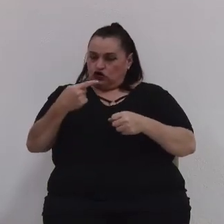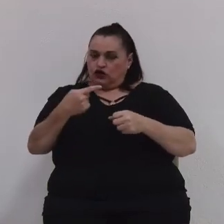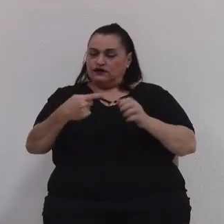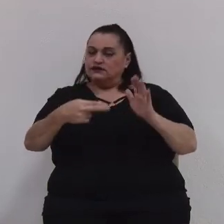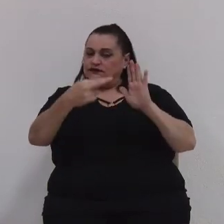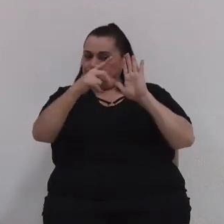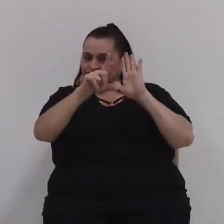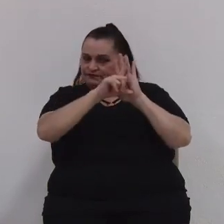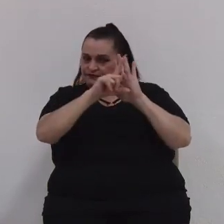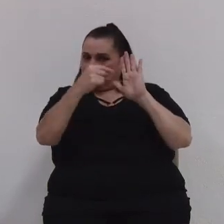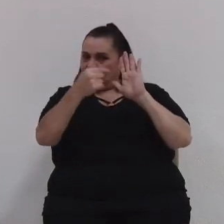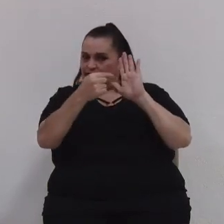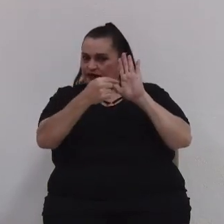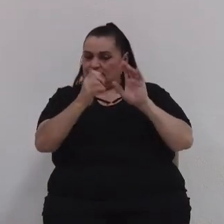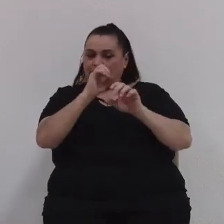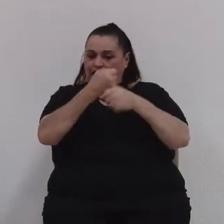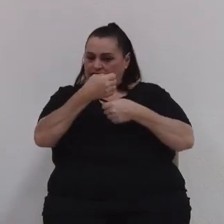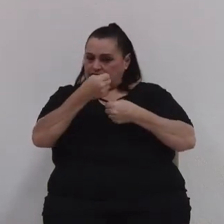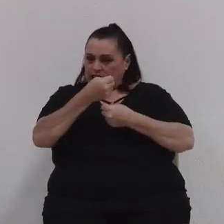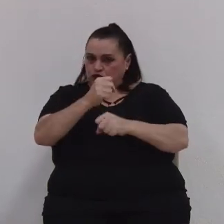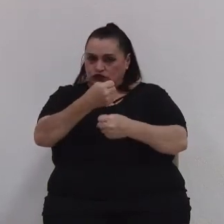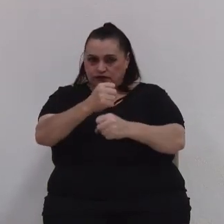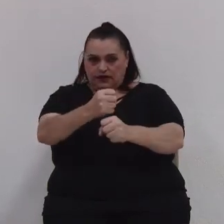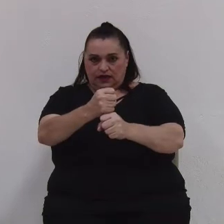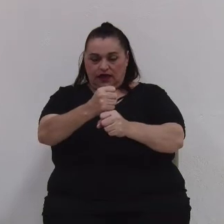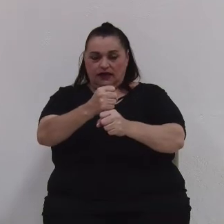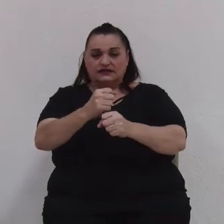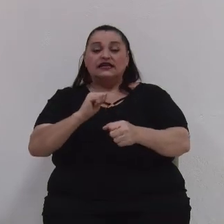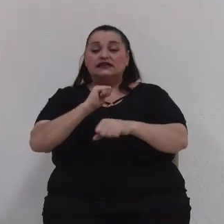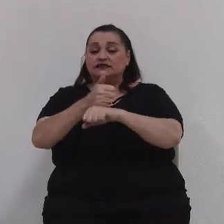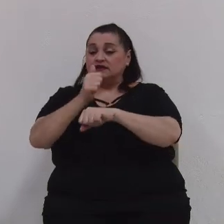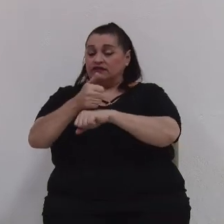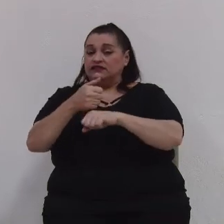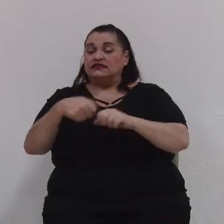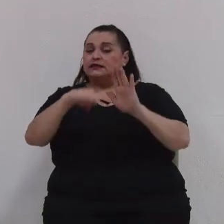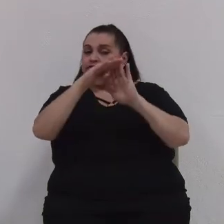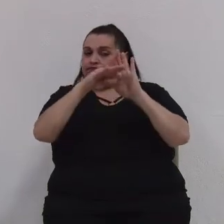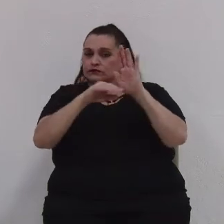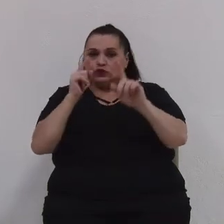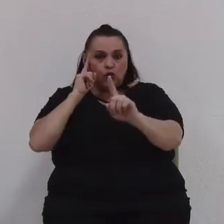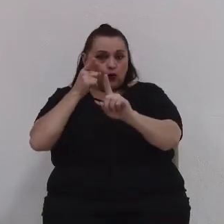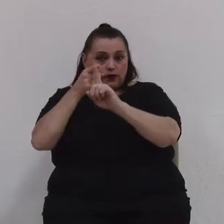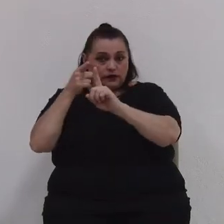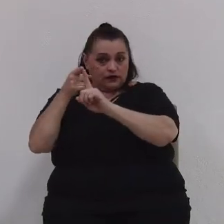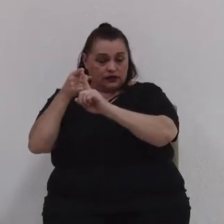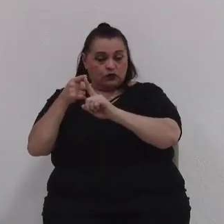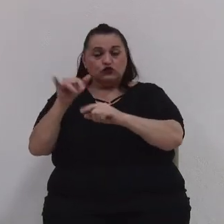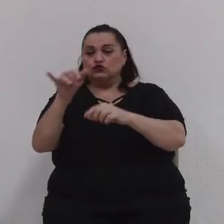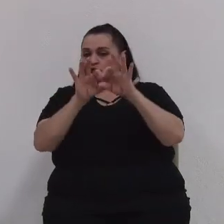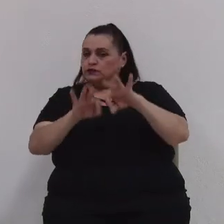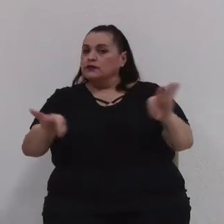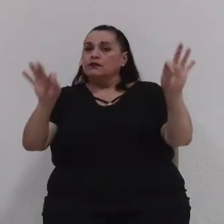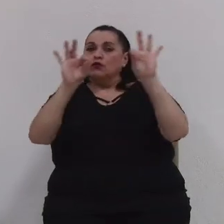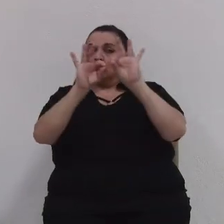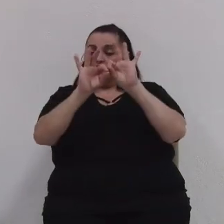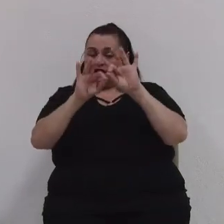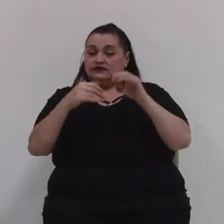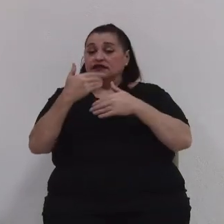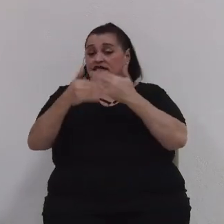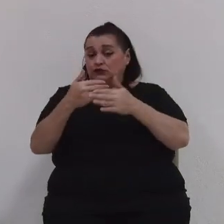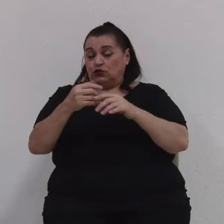legales que hacen a las municipalidades establecer una serie de parámetros y objetivos, ¿verdad?, que son de suma importancia. Detrás de eso, por supuesto,